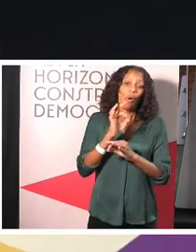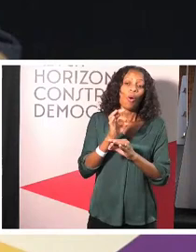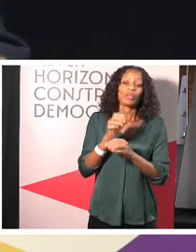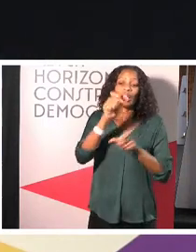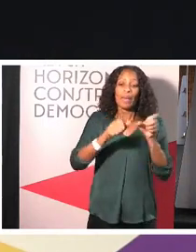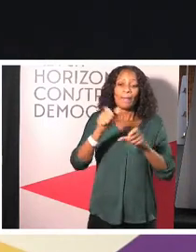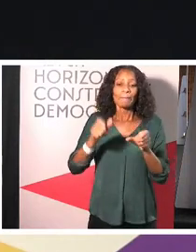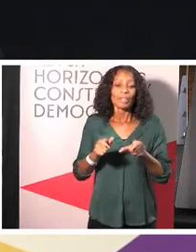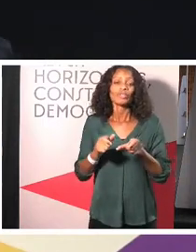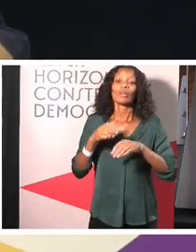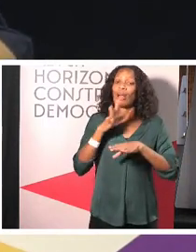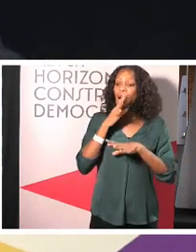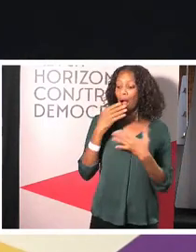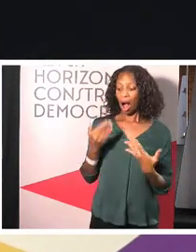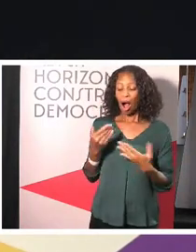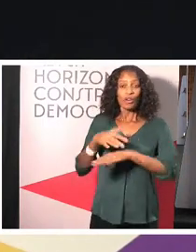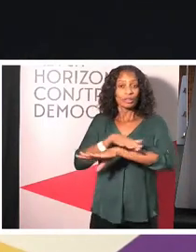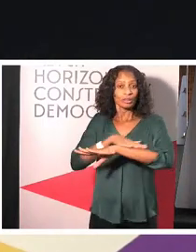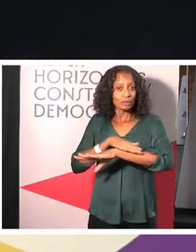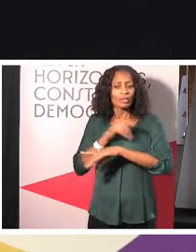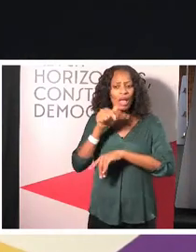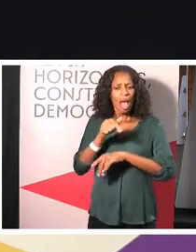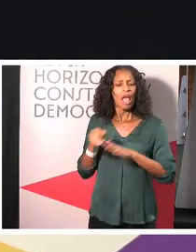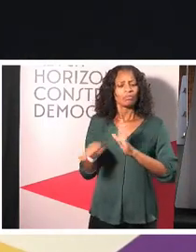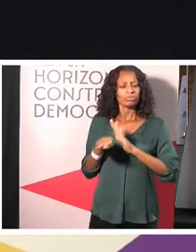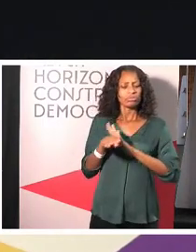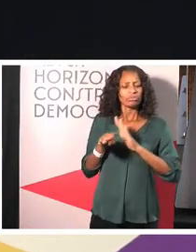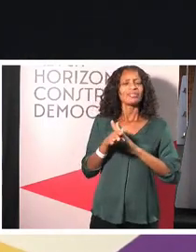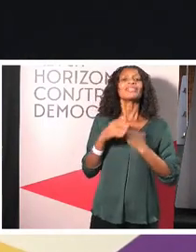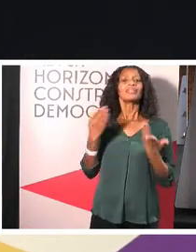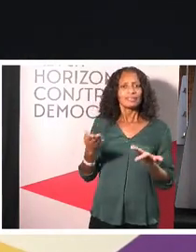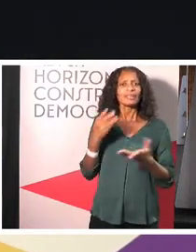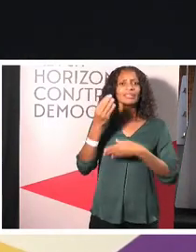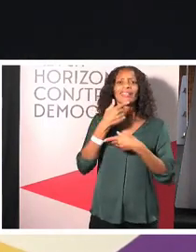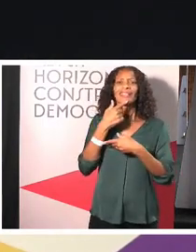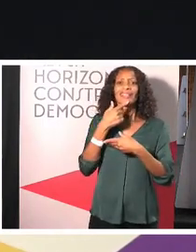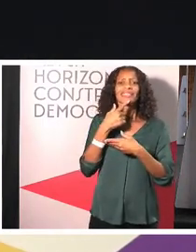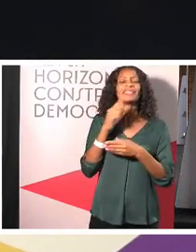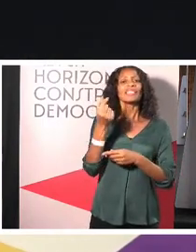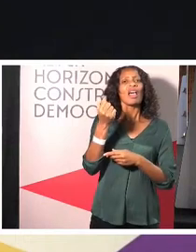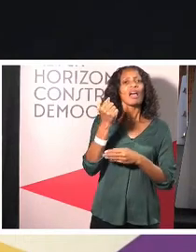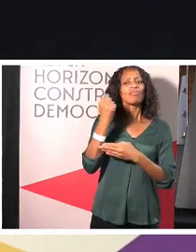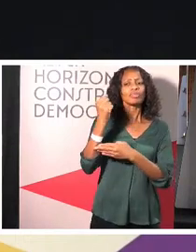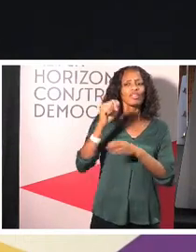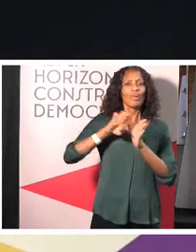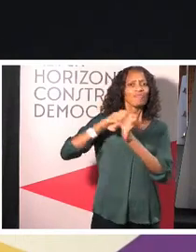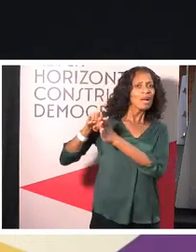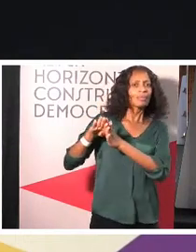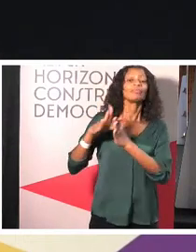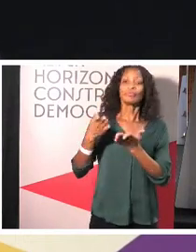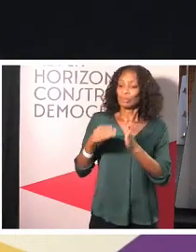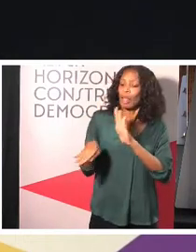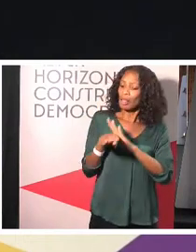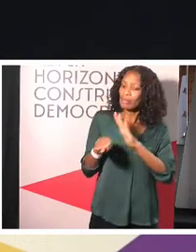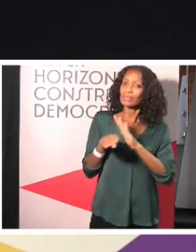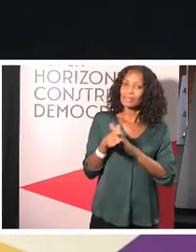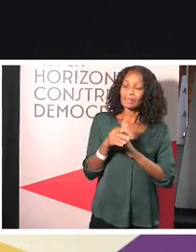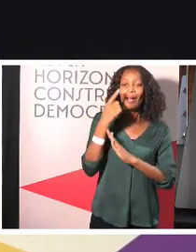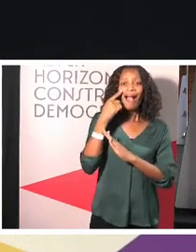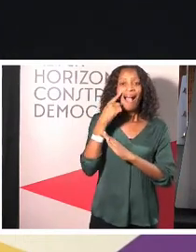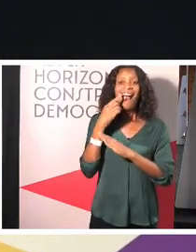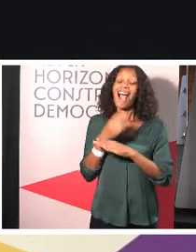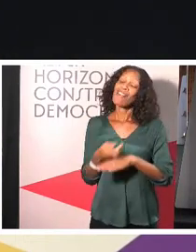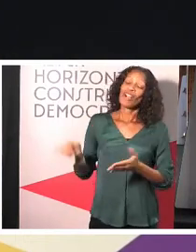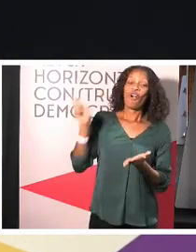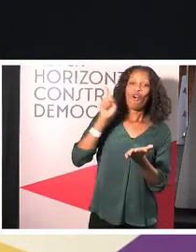mismo gobierna, de que, bueno, como ellos consiguieron mantener a raya al capitalismo, pues nosotros también vamos a poder. Entonces vamos a devolver, a ver si conseguimos devolver